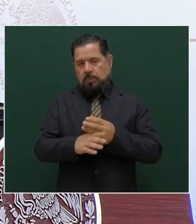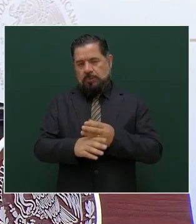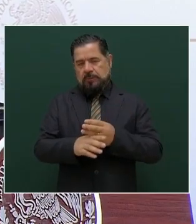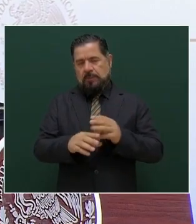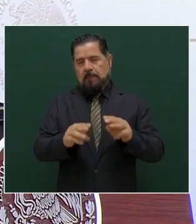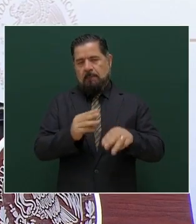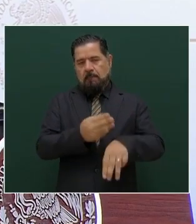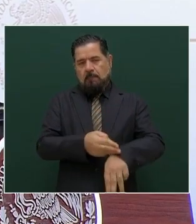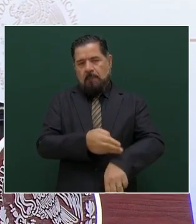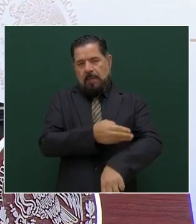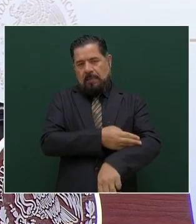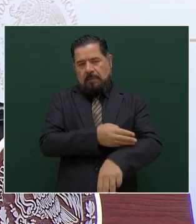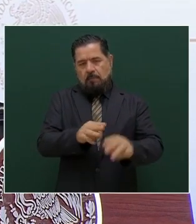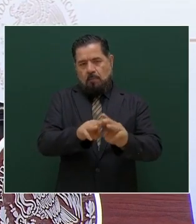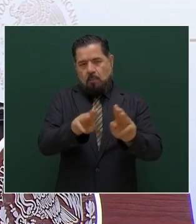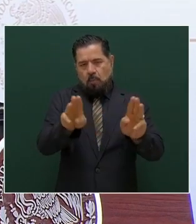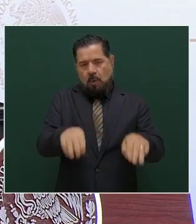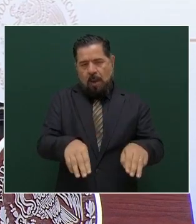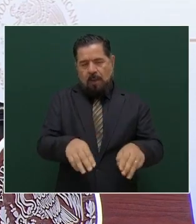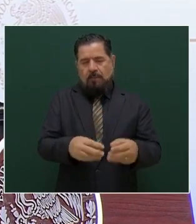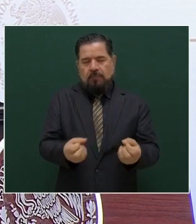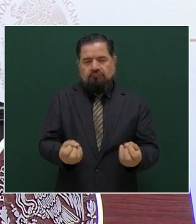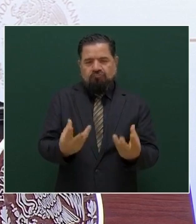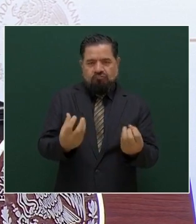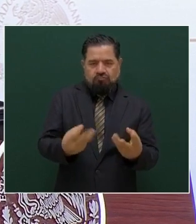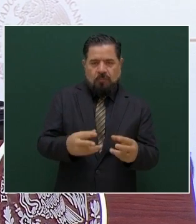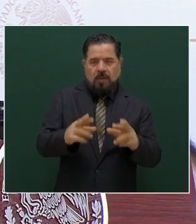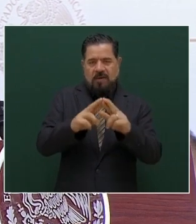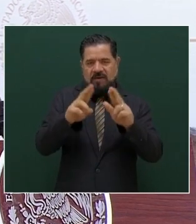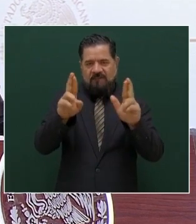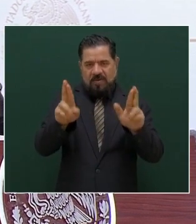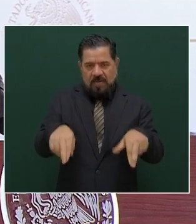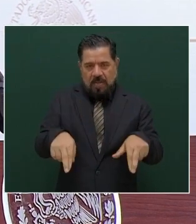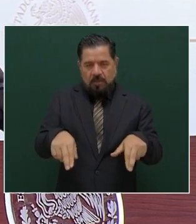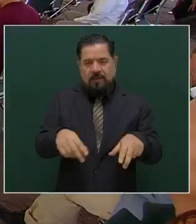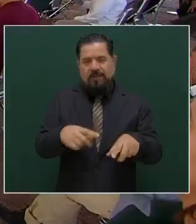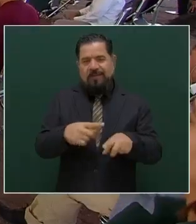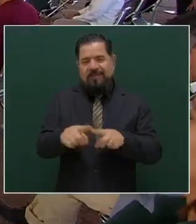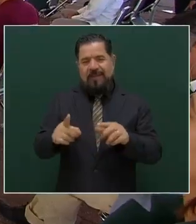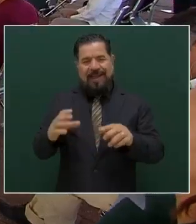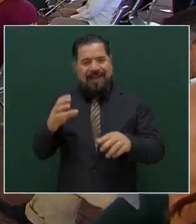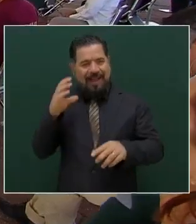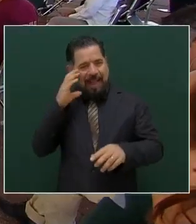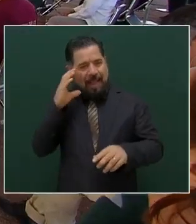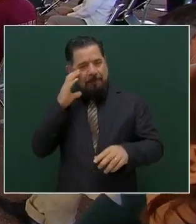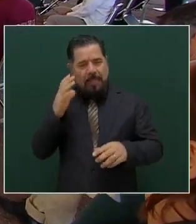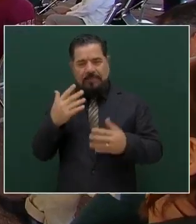domésticos, estufas, refrigeradores, camas,